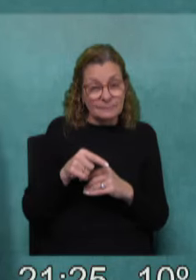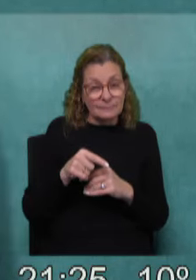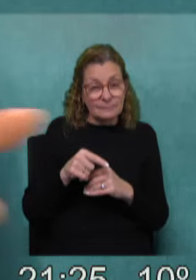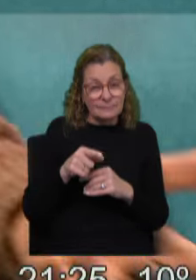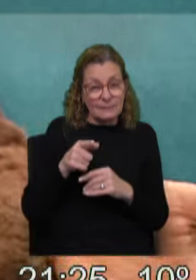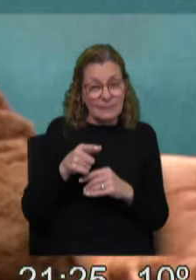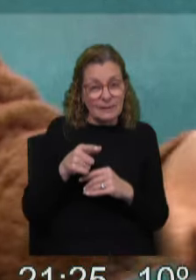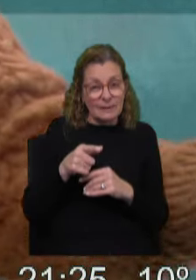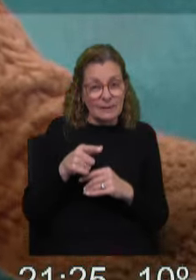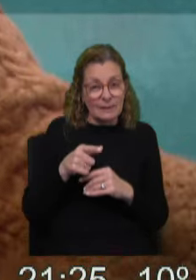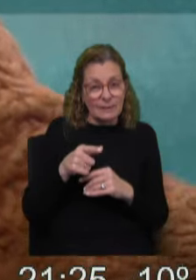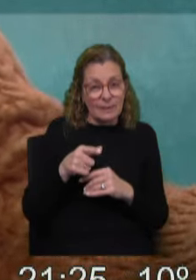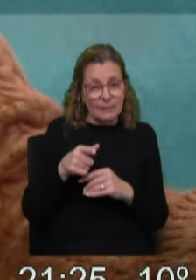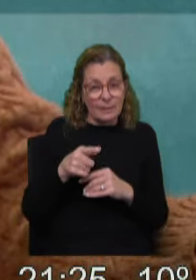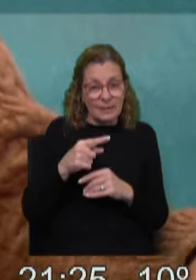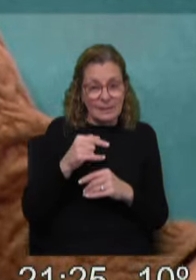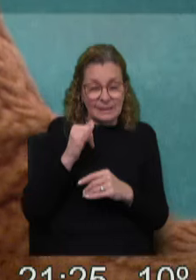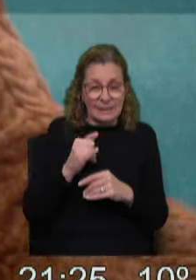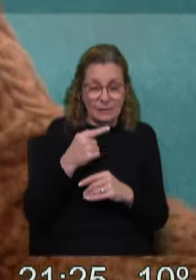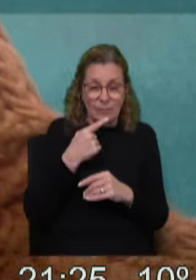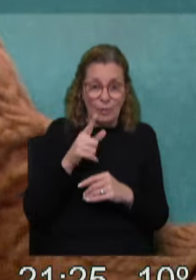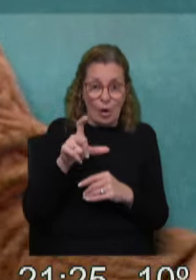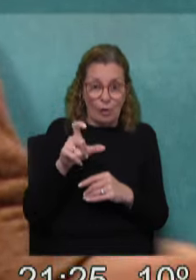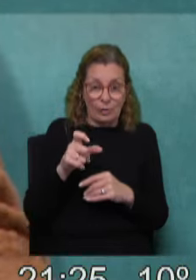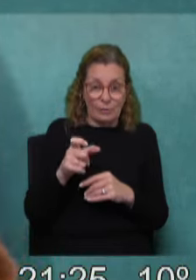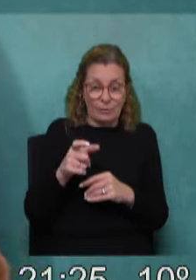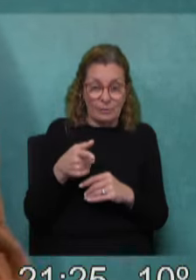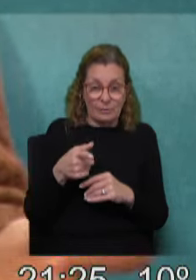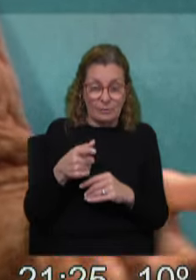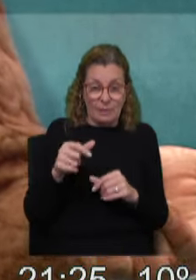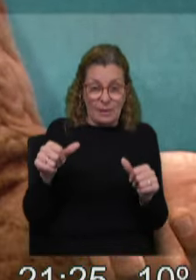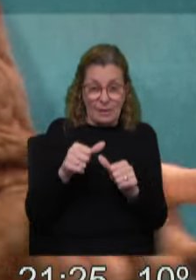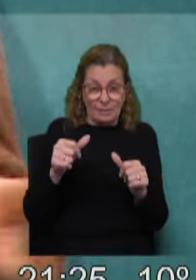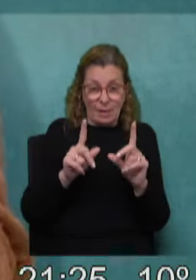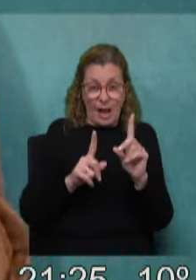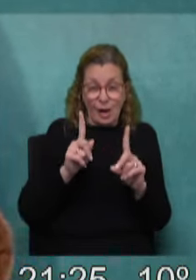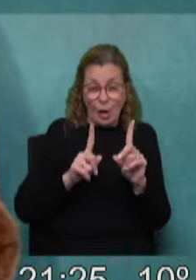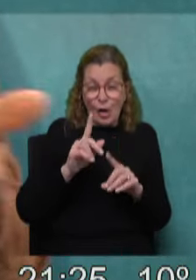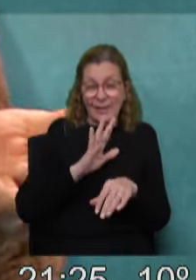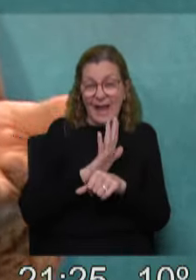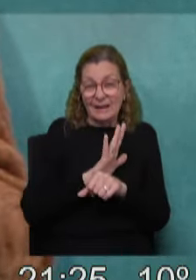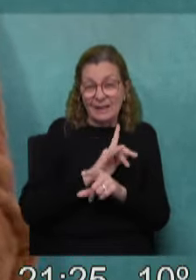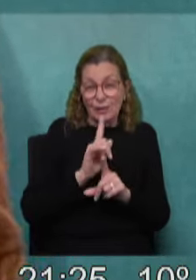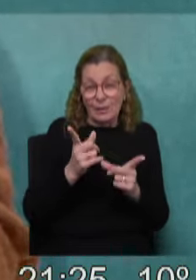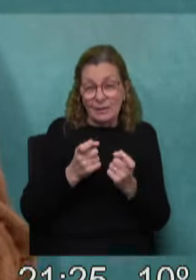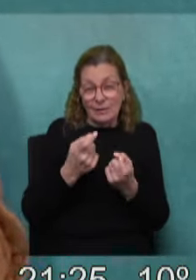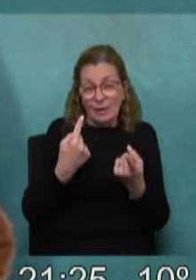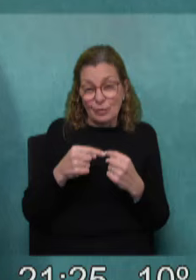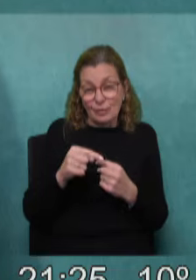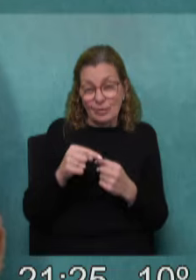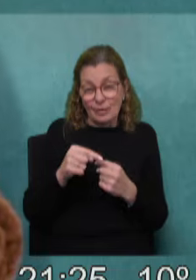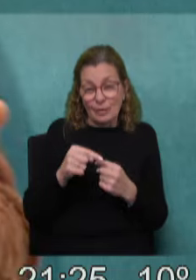alabado. Claro, alabado. Para mí tendría que ser obvio. Estás haciendo algo artístico, algo que no es necesario. Entonces